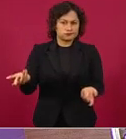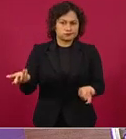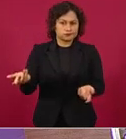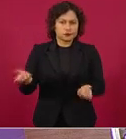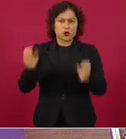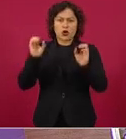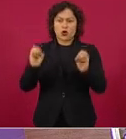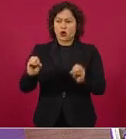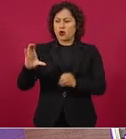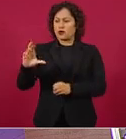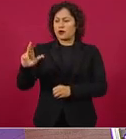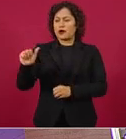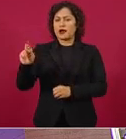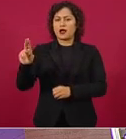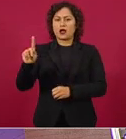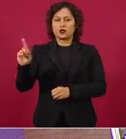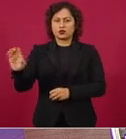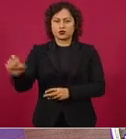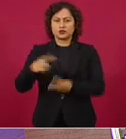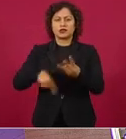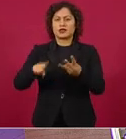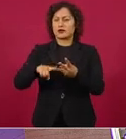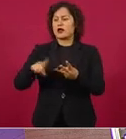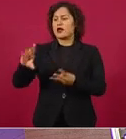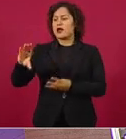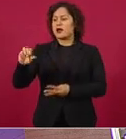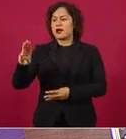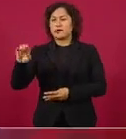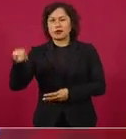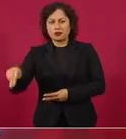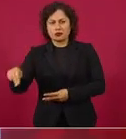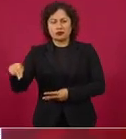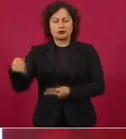o de Krause o de Aguilar Camín,